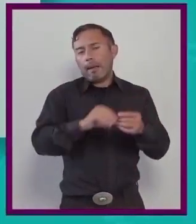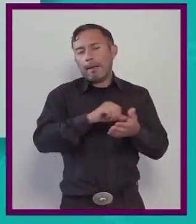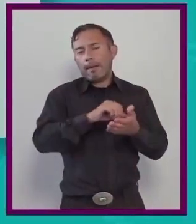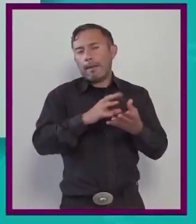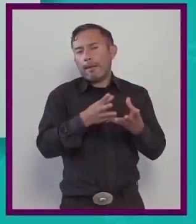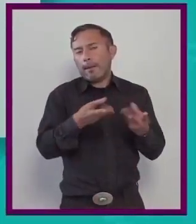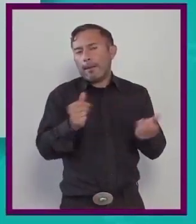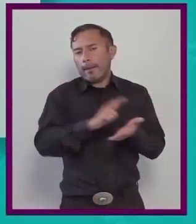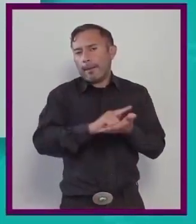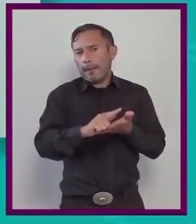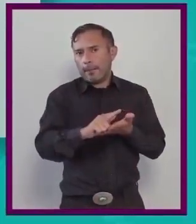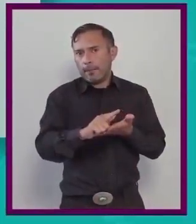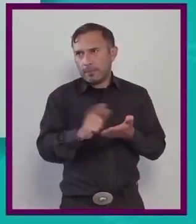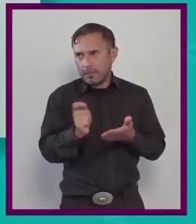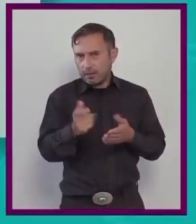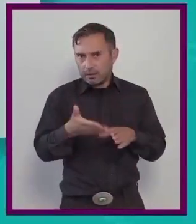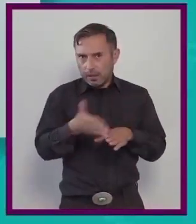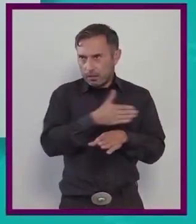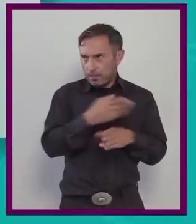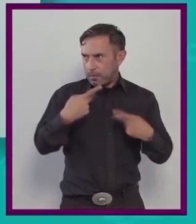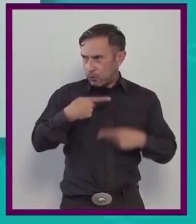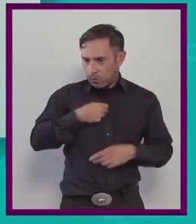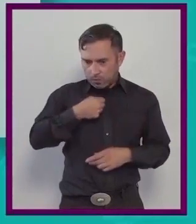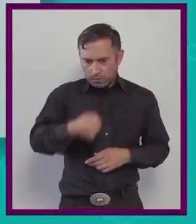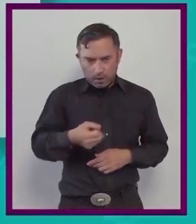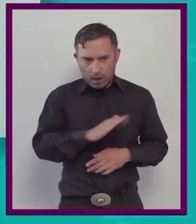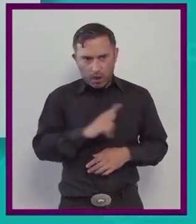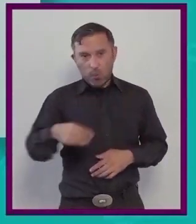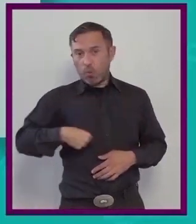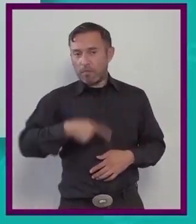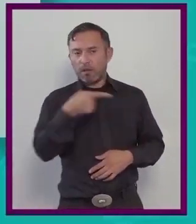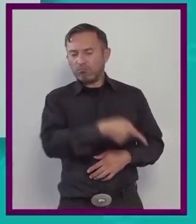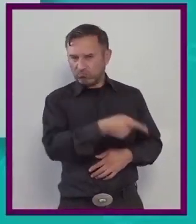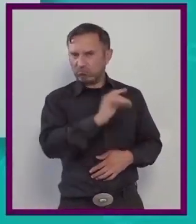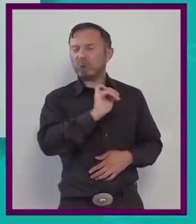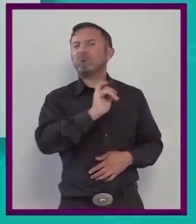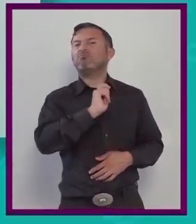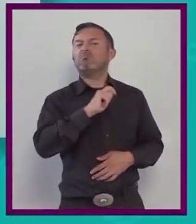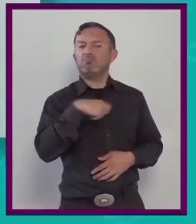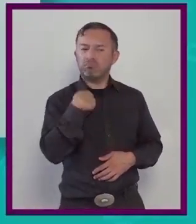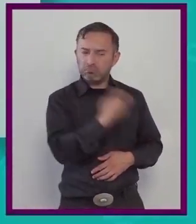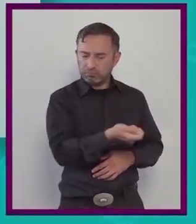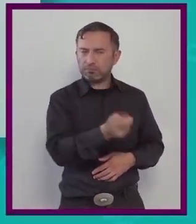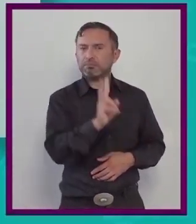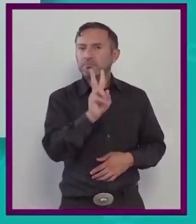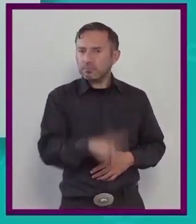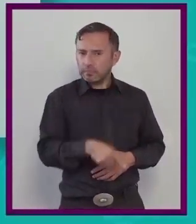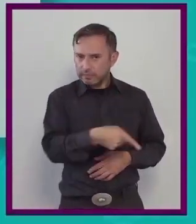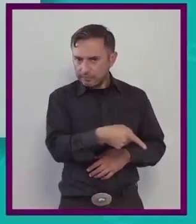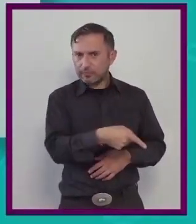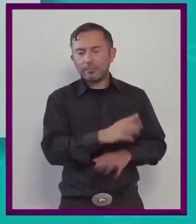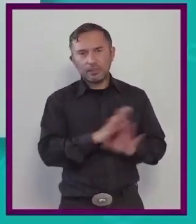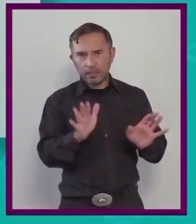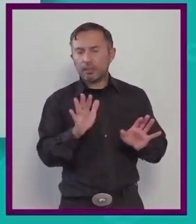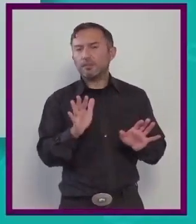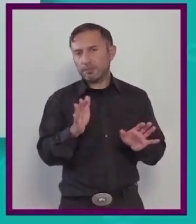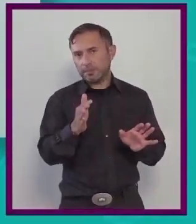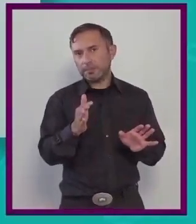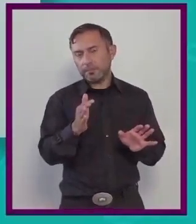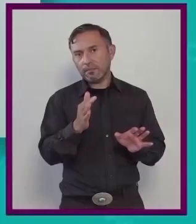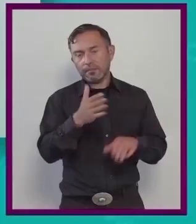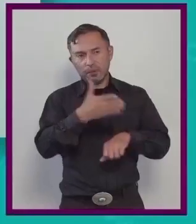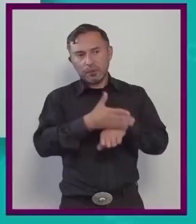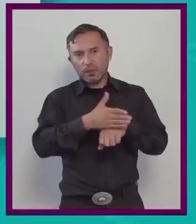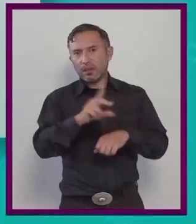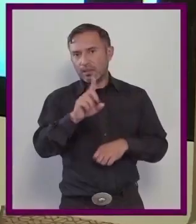un proceso penal ya se le estaba acusando completamente y se le estaba diciendo que efectivamente él había